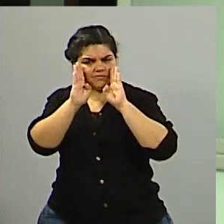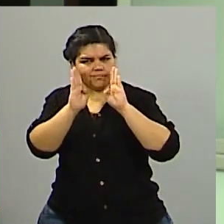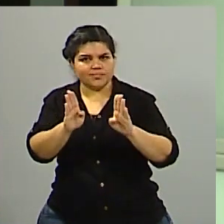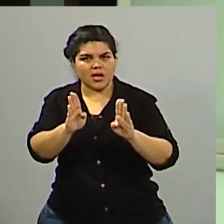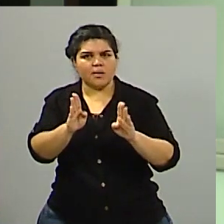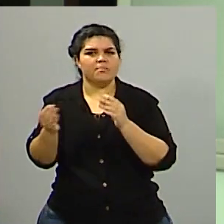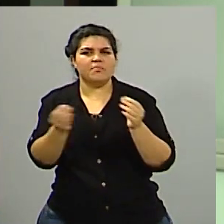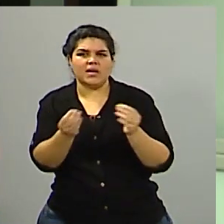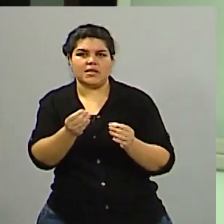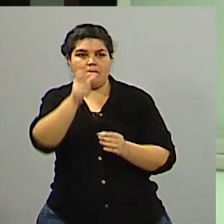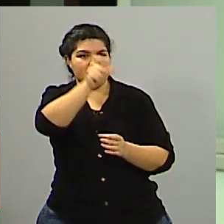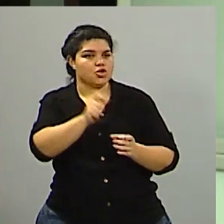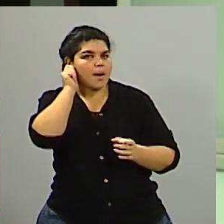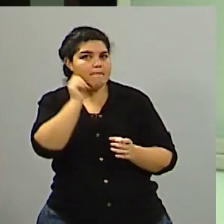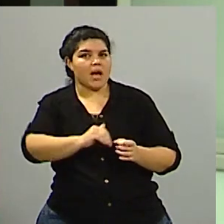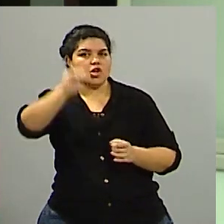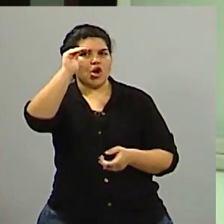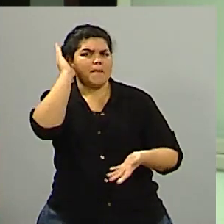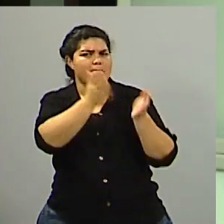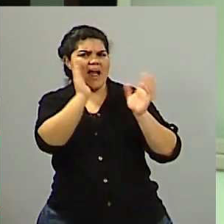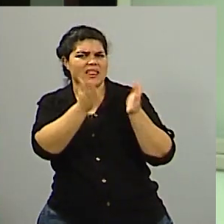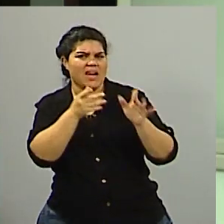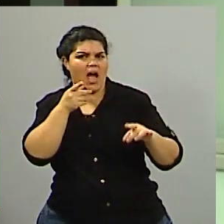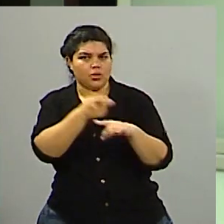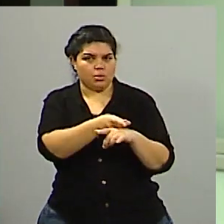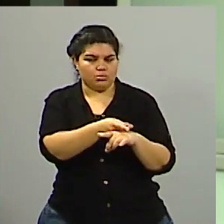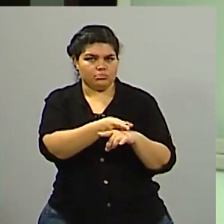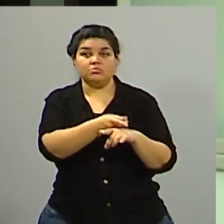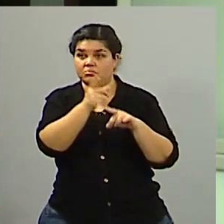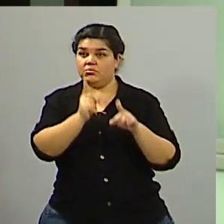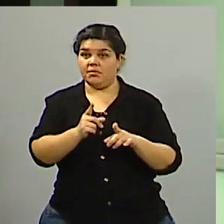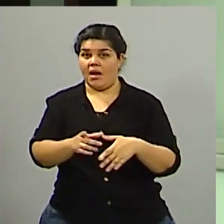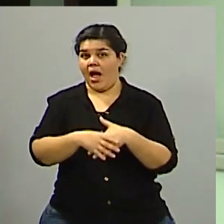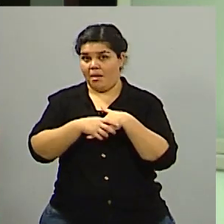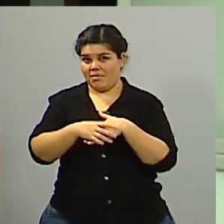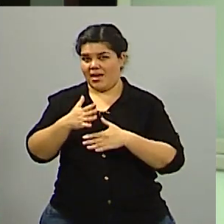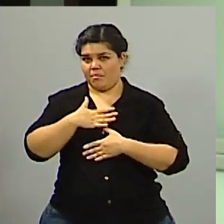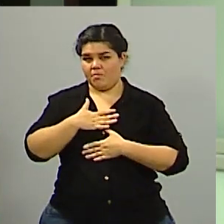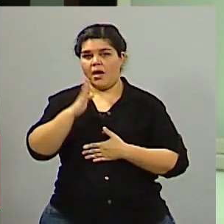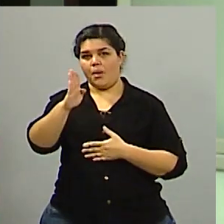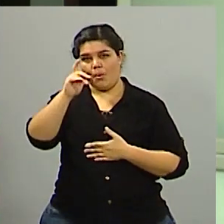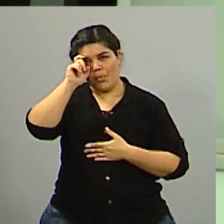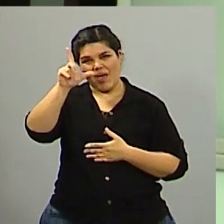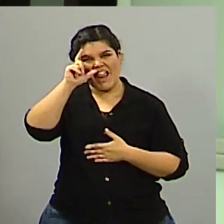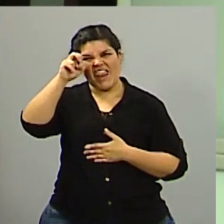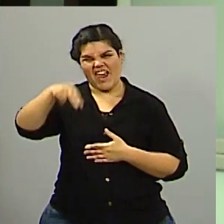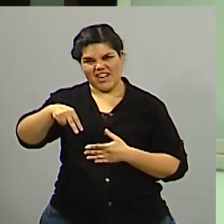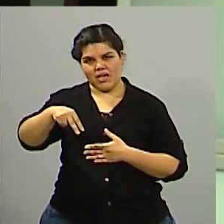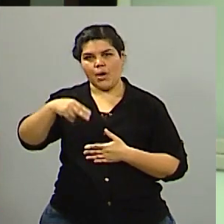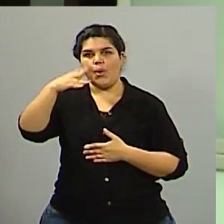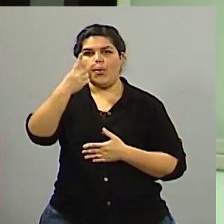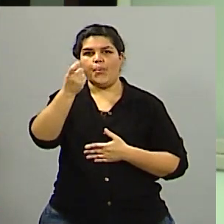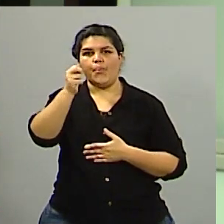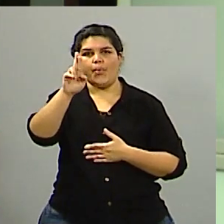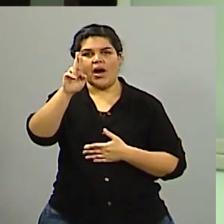las personas mayores. Vamos a decir que es nuestra amiga, Belén Álvarez Vargas, porque cada vez que tenemos alguna duda